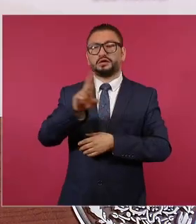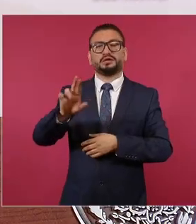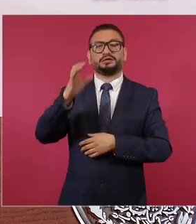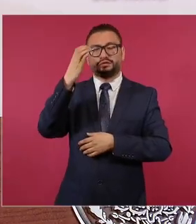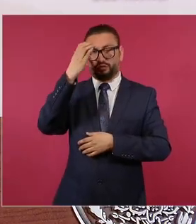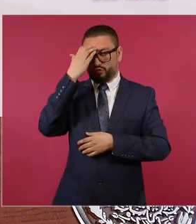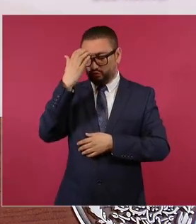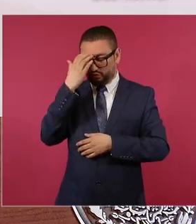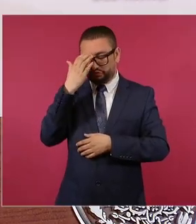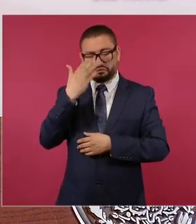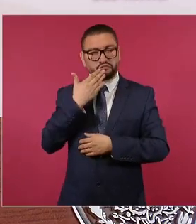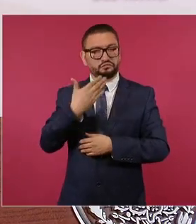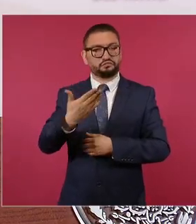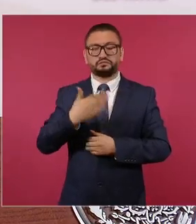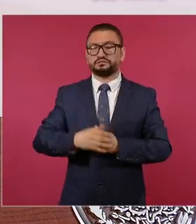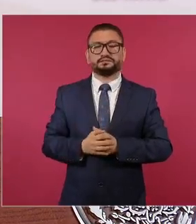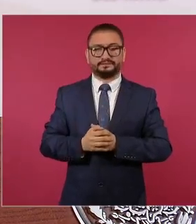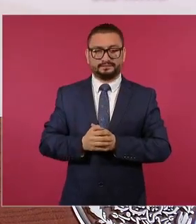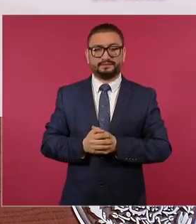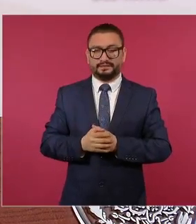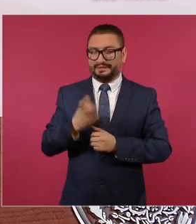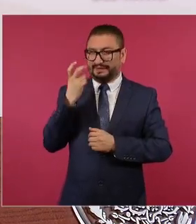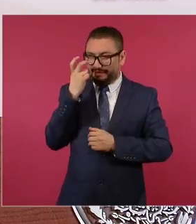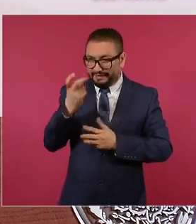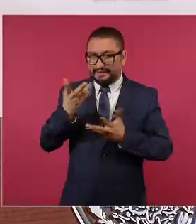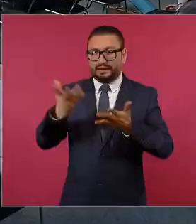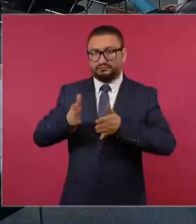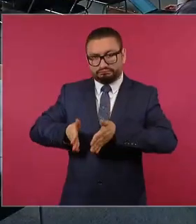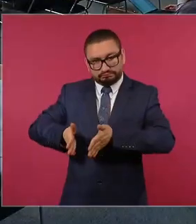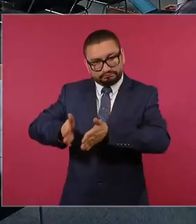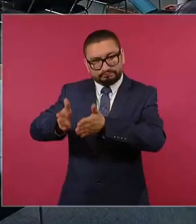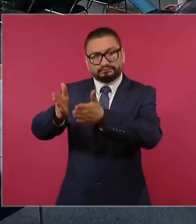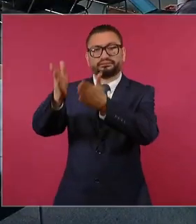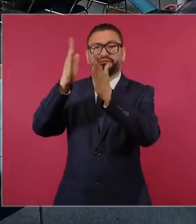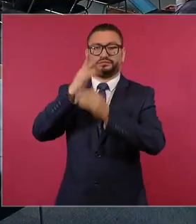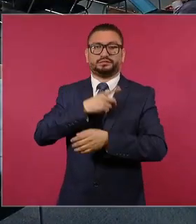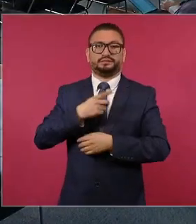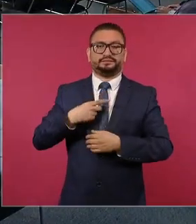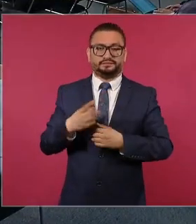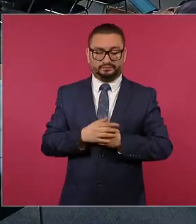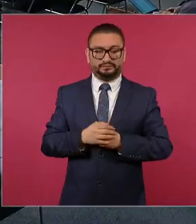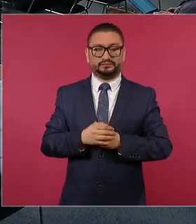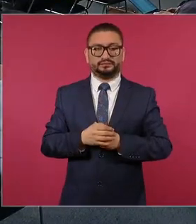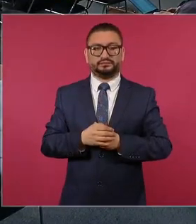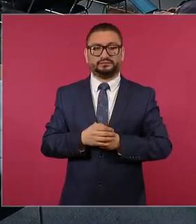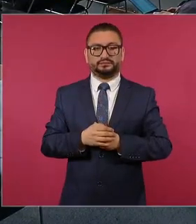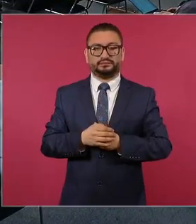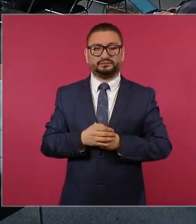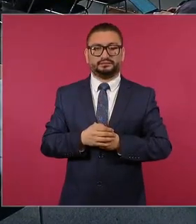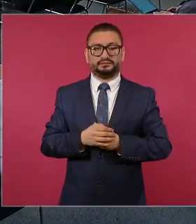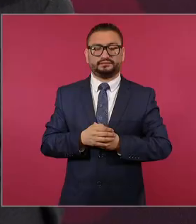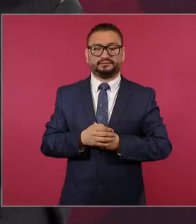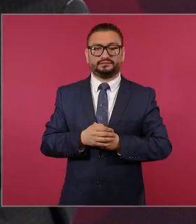reconocemos y es el camino a seguir. Estamos